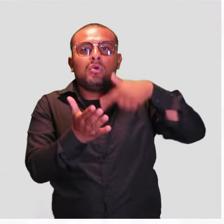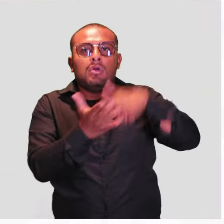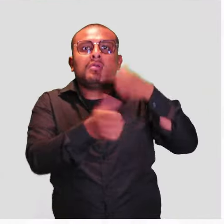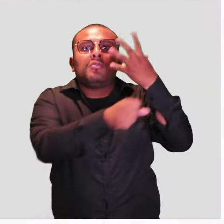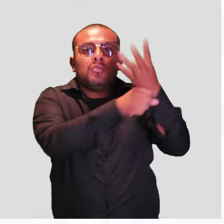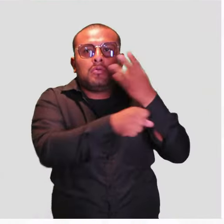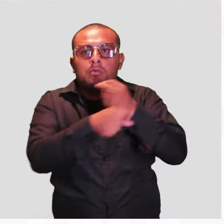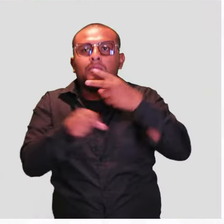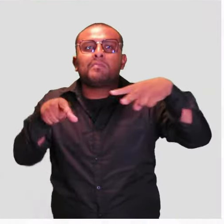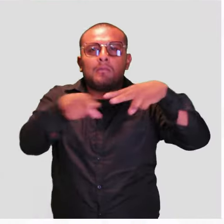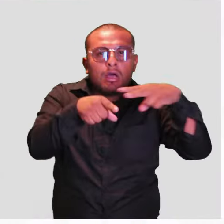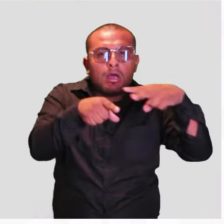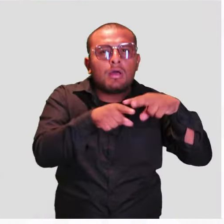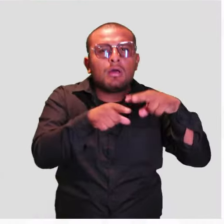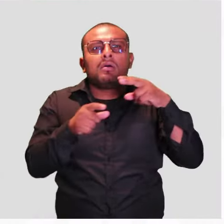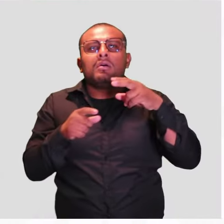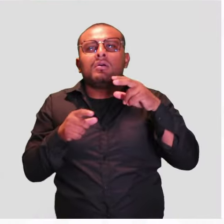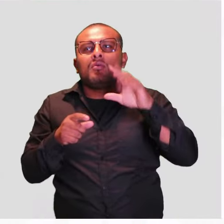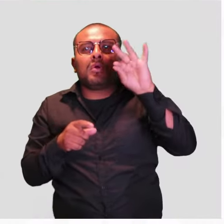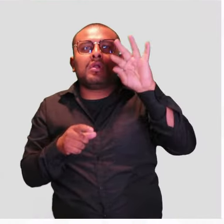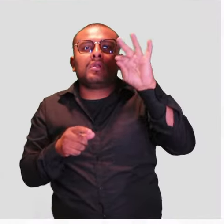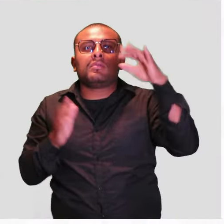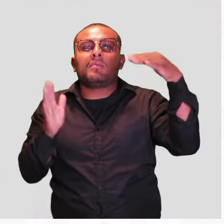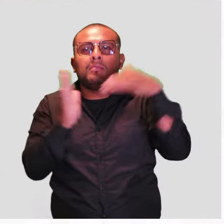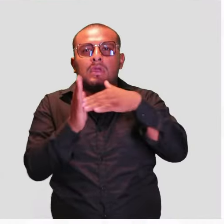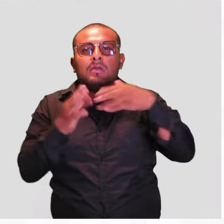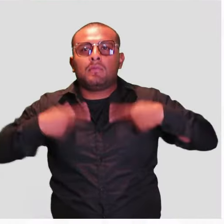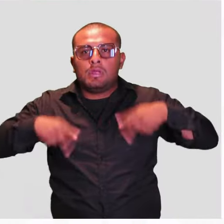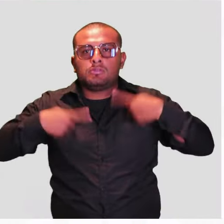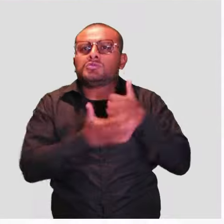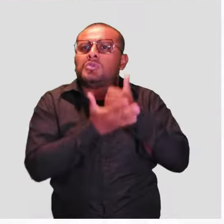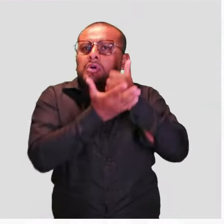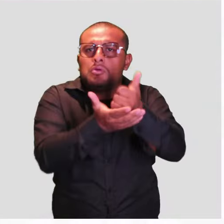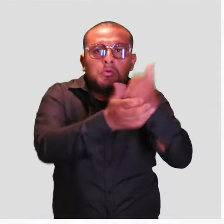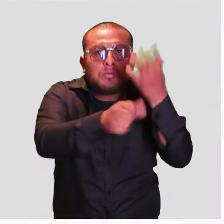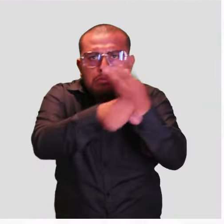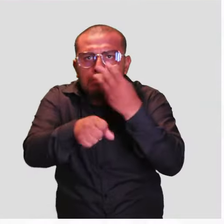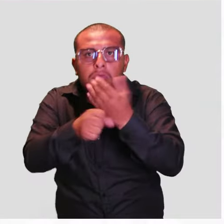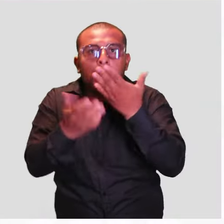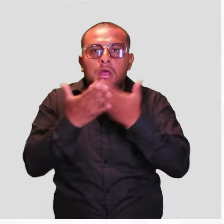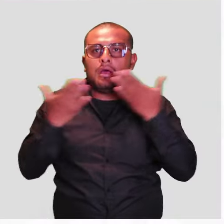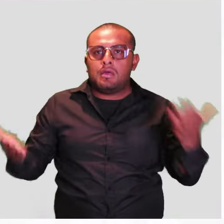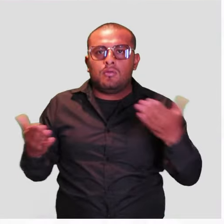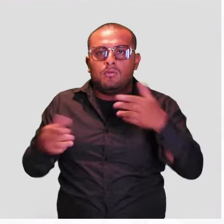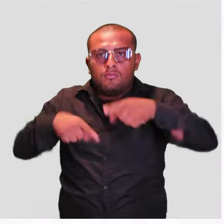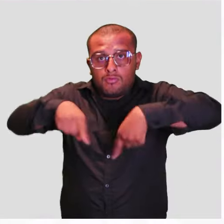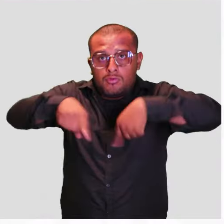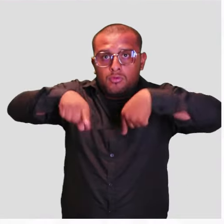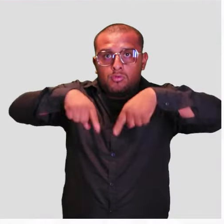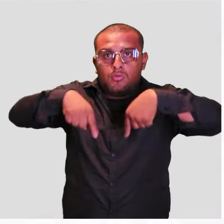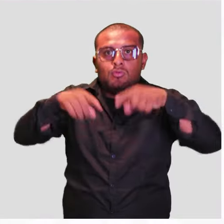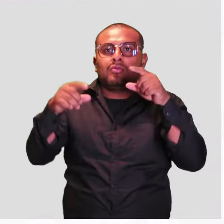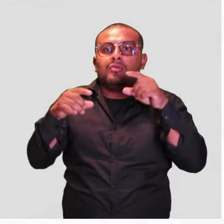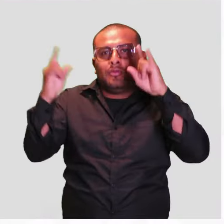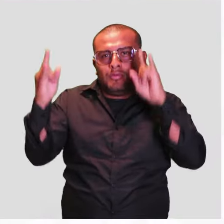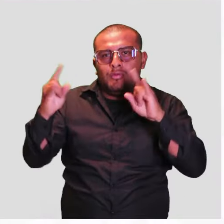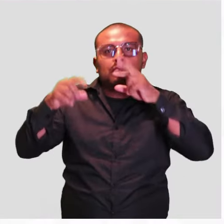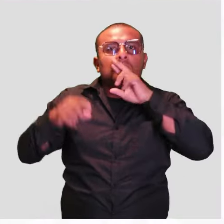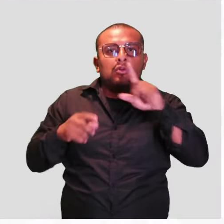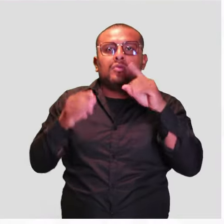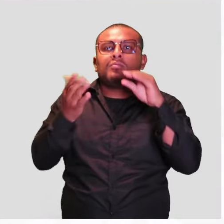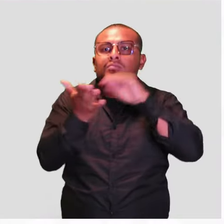en beneficio de casi 40,000 personas. Ahora toca seguir mejorando nuestras canchas y parques para que tú y tu familia los